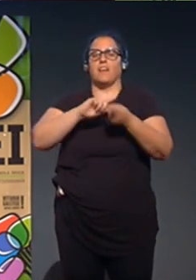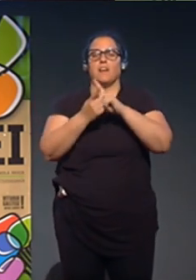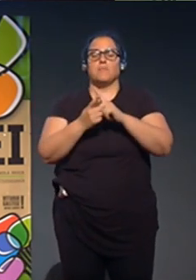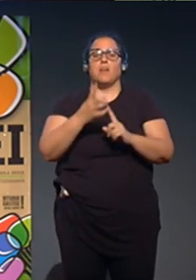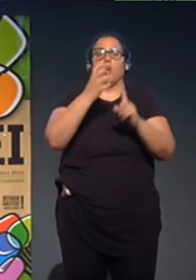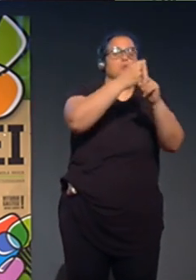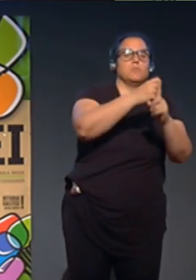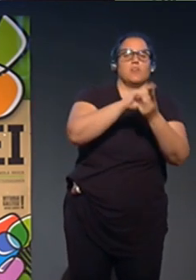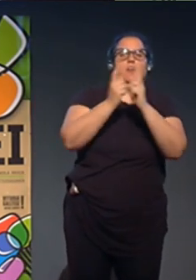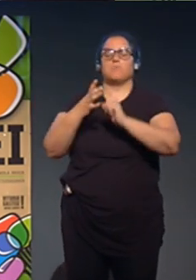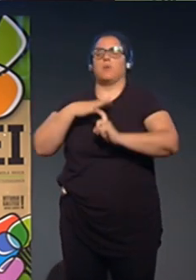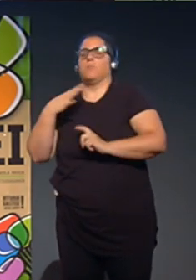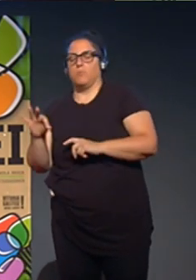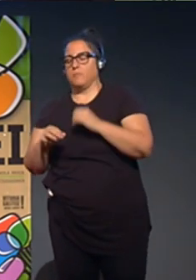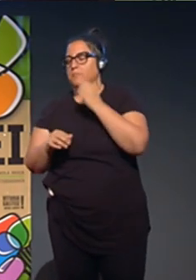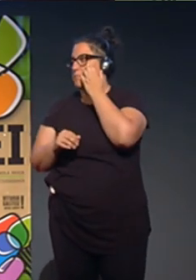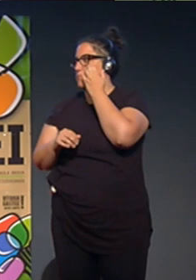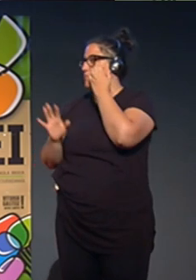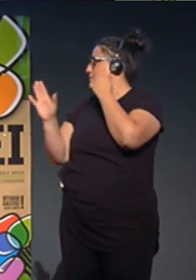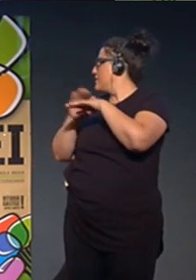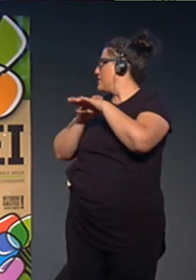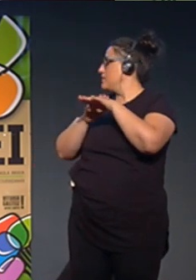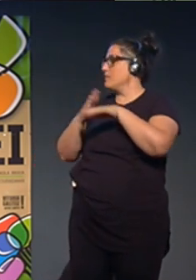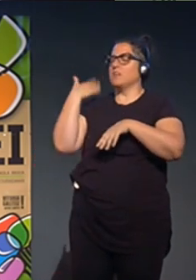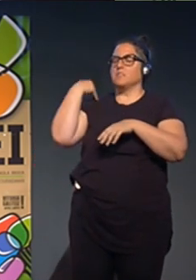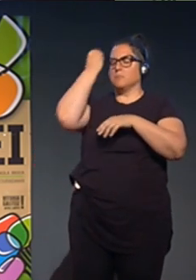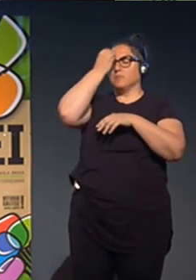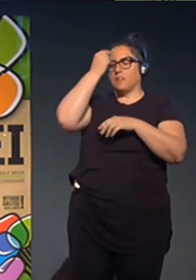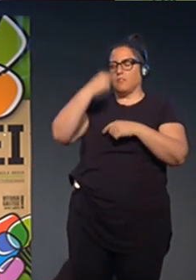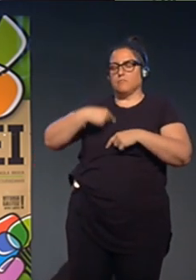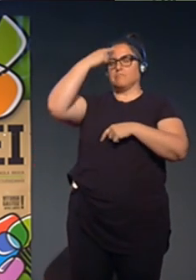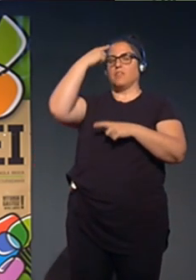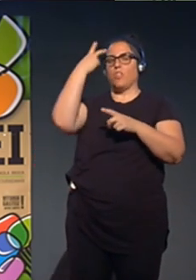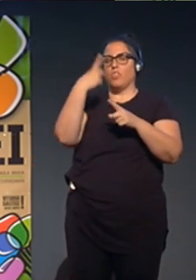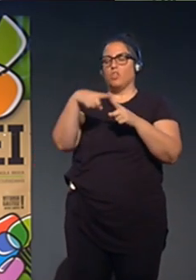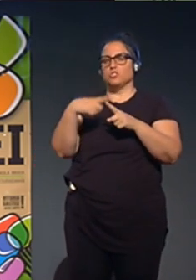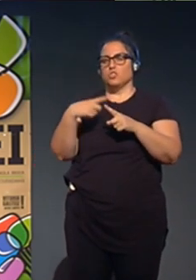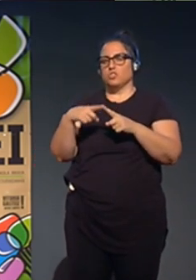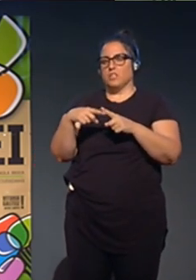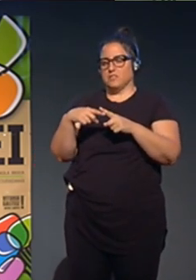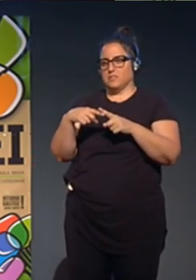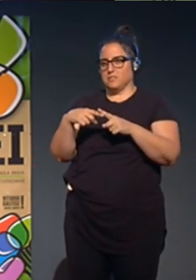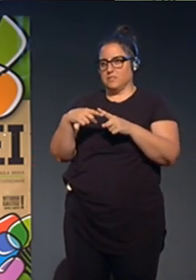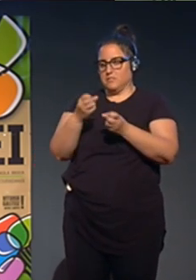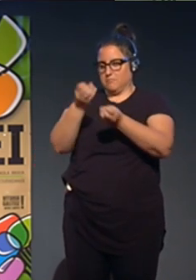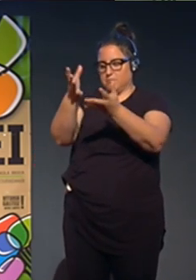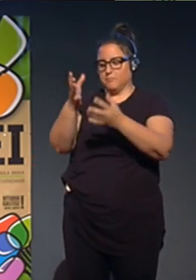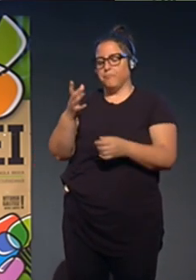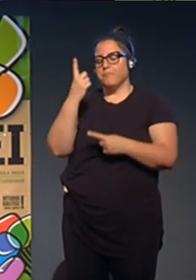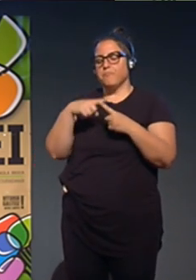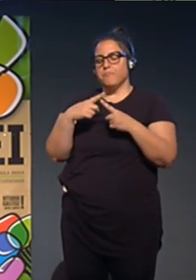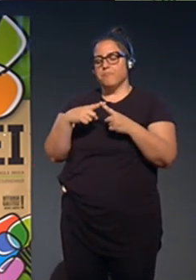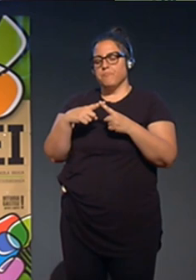seamos que estaba pensando hace un rato por alguna de las preguntas que habéis hecho me han venido dos dos ideas una es se hab mucho de